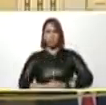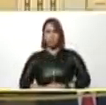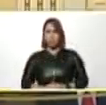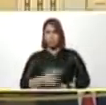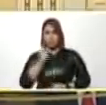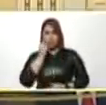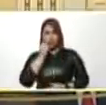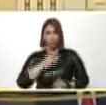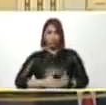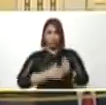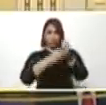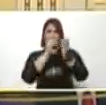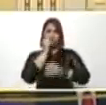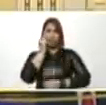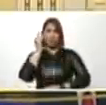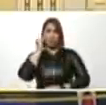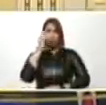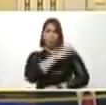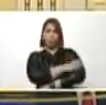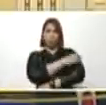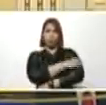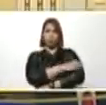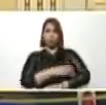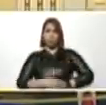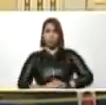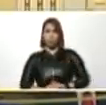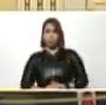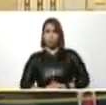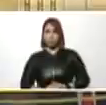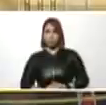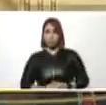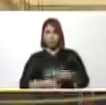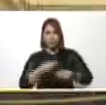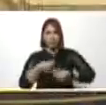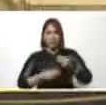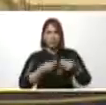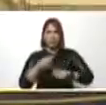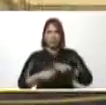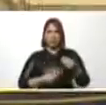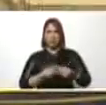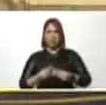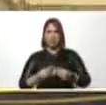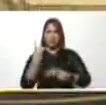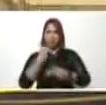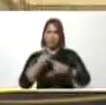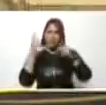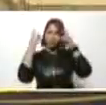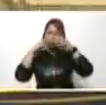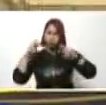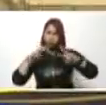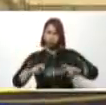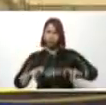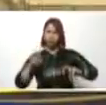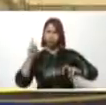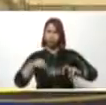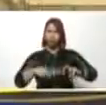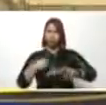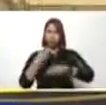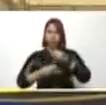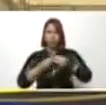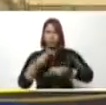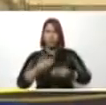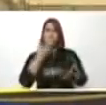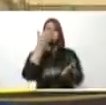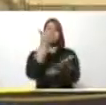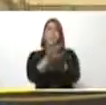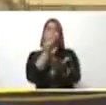señores líderes y diputados de la oposición, de hacer la crítica, hacer el señalamiento y hacer la